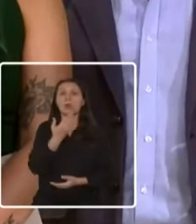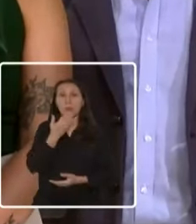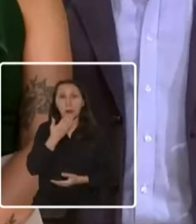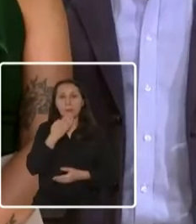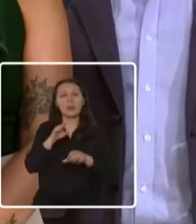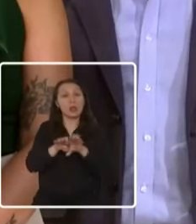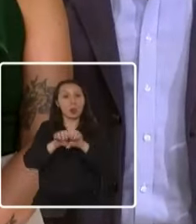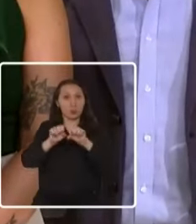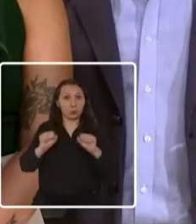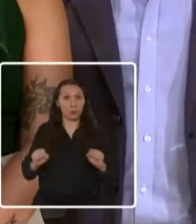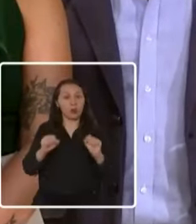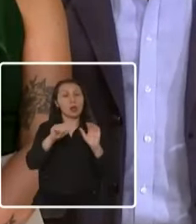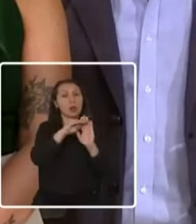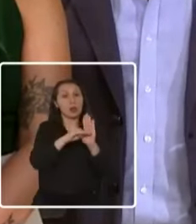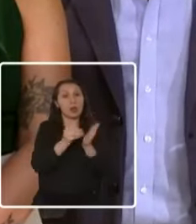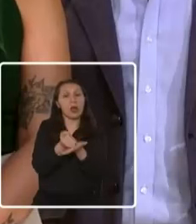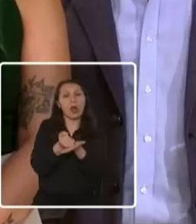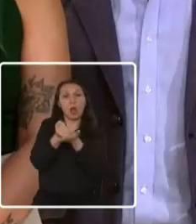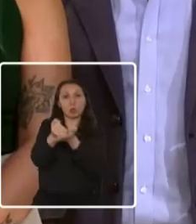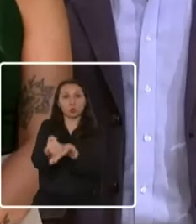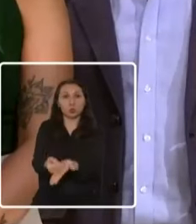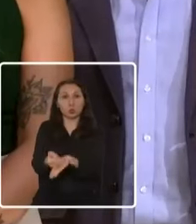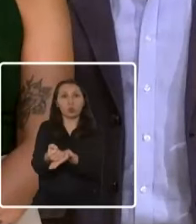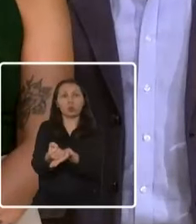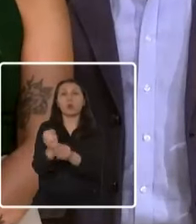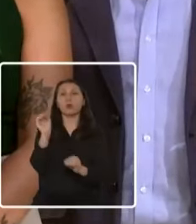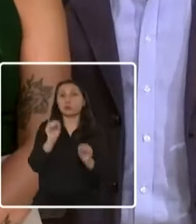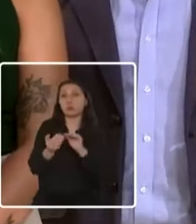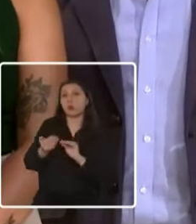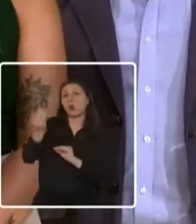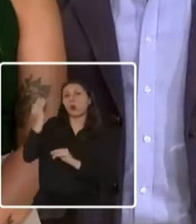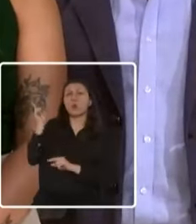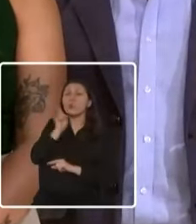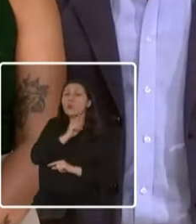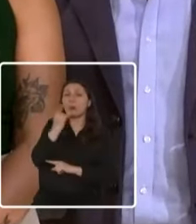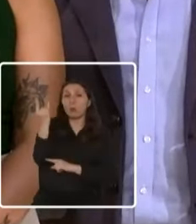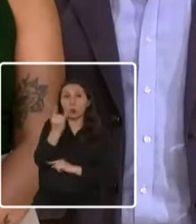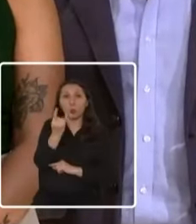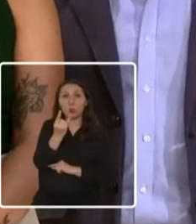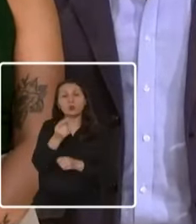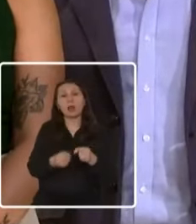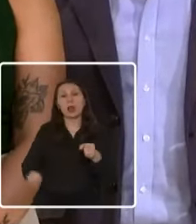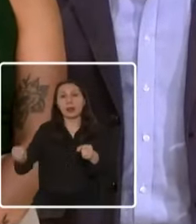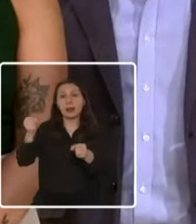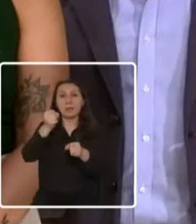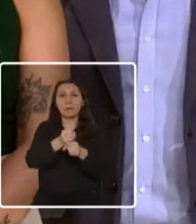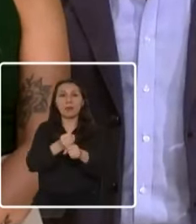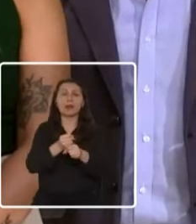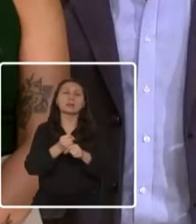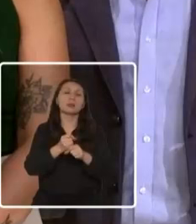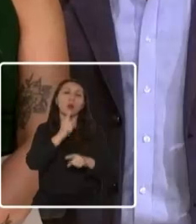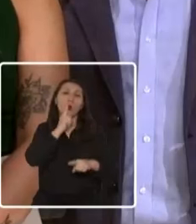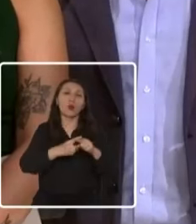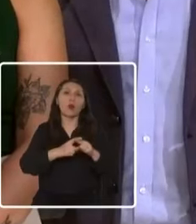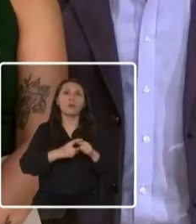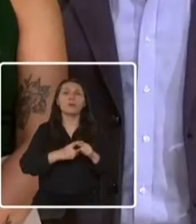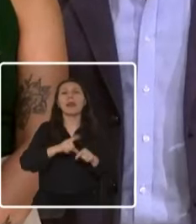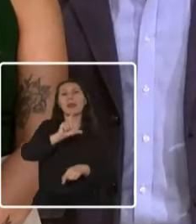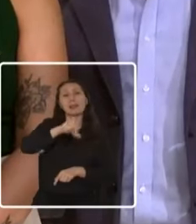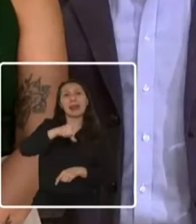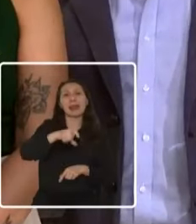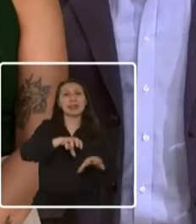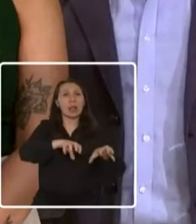Hemos también definido una ayuda que hemos implementado en la última emergencia, que ha reemplazado lo que normalmente era la tarjeta de